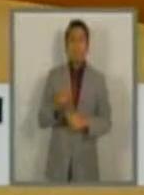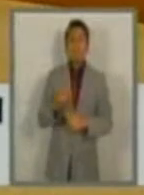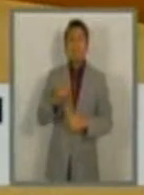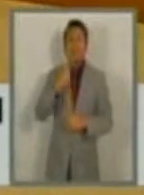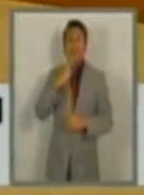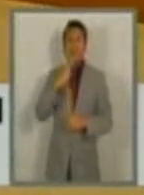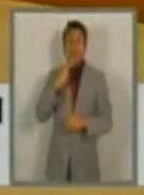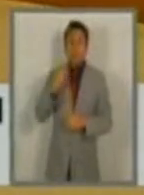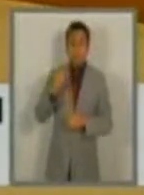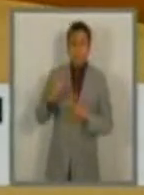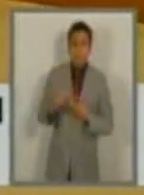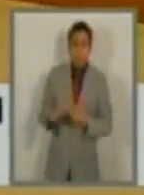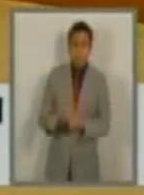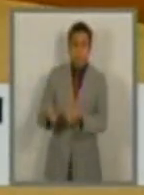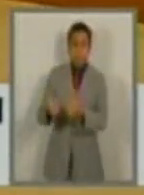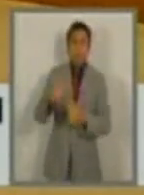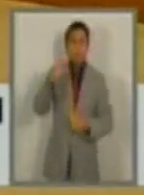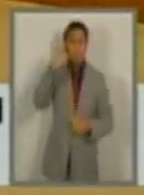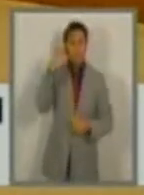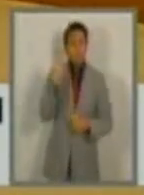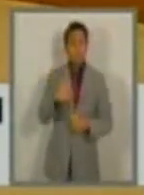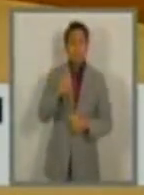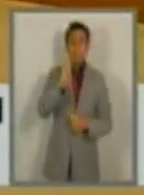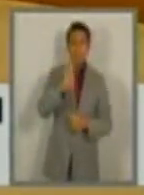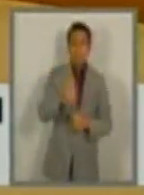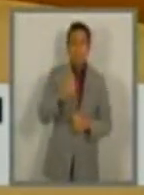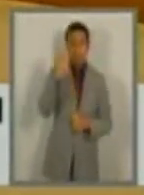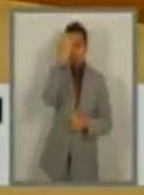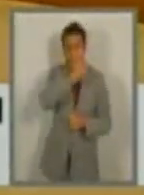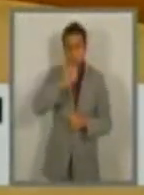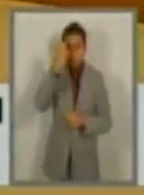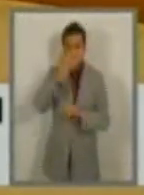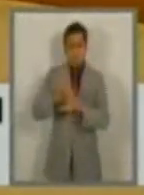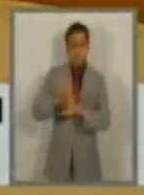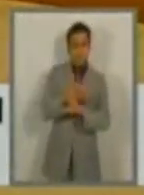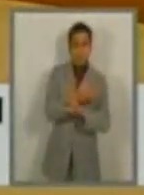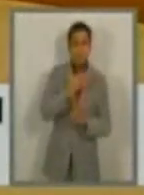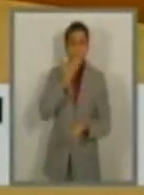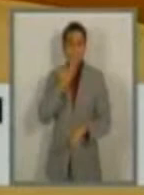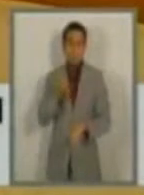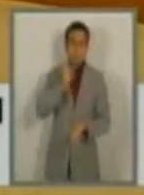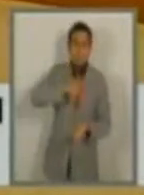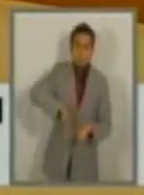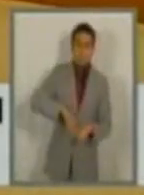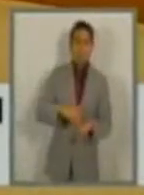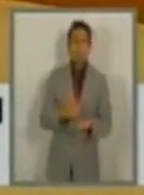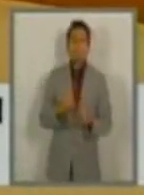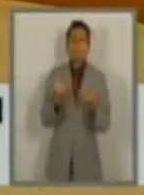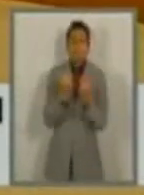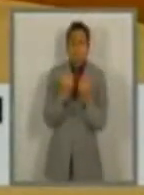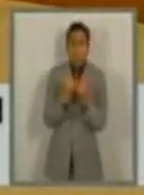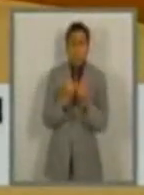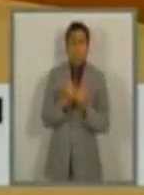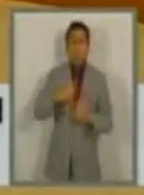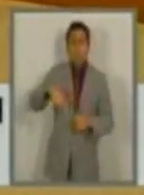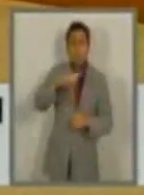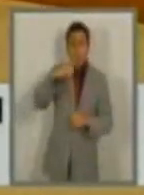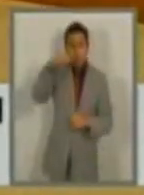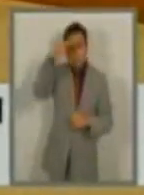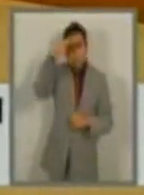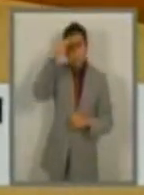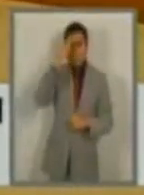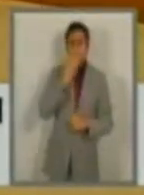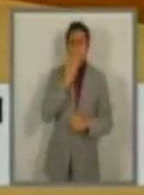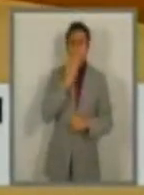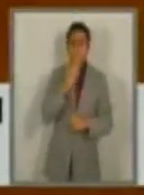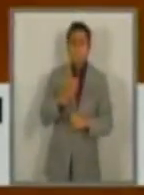recursos públicos, pero también en los objetivos manifiestos de la comunicación social para que exista congruencia entre el